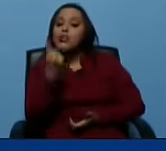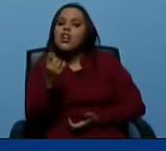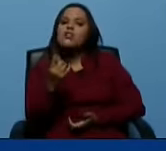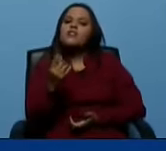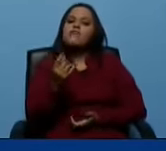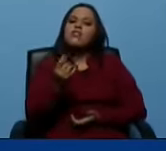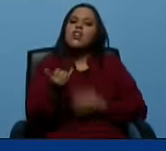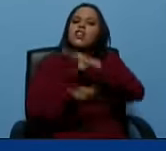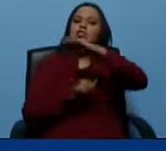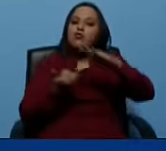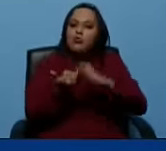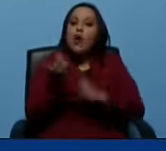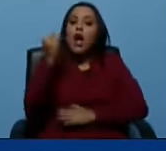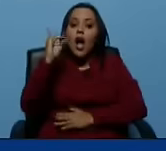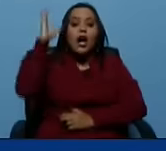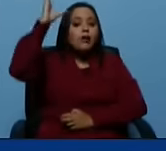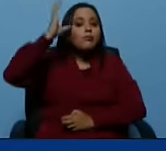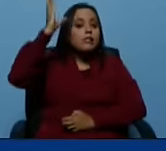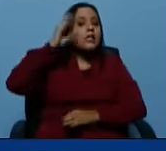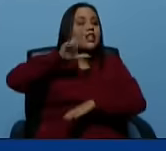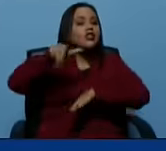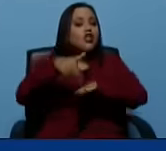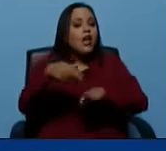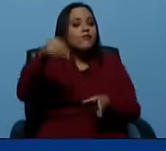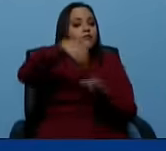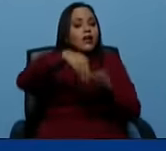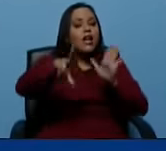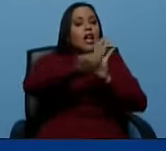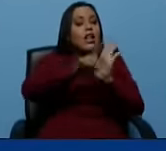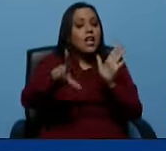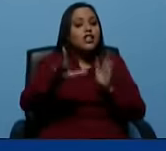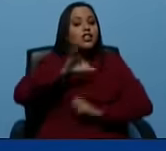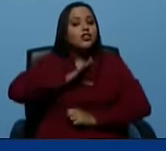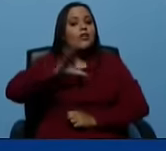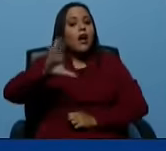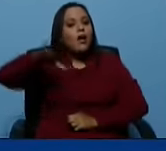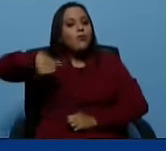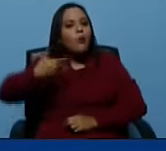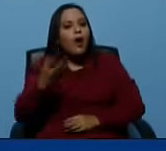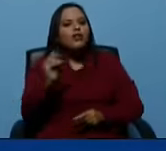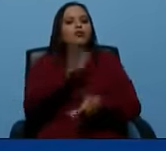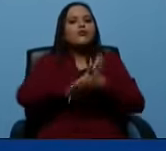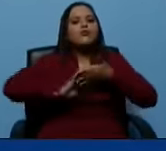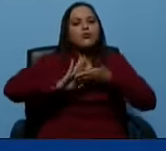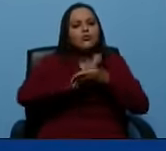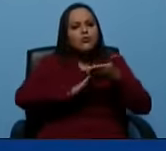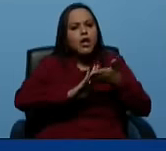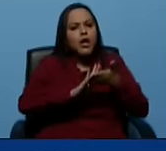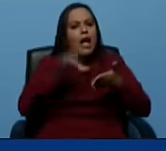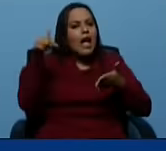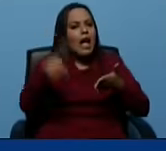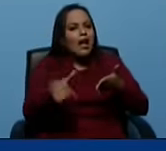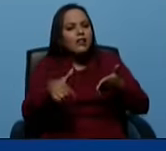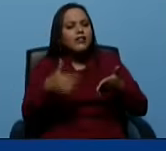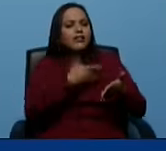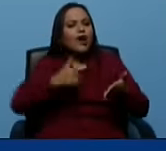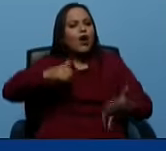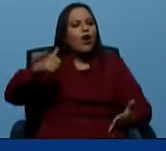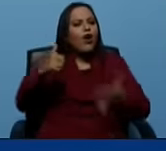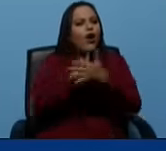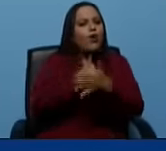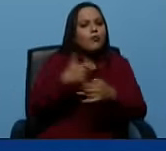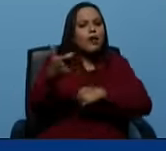con competencia nacional soberana para dilucidar este intento de golpe de